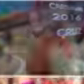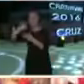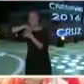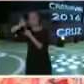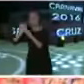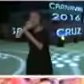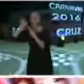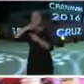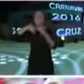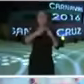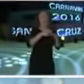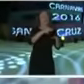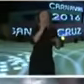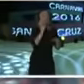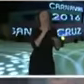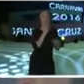suéter.